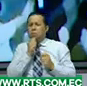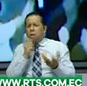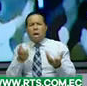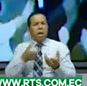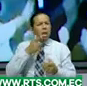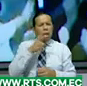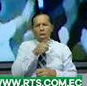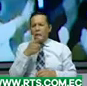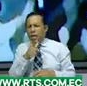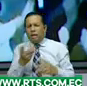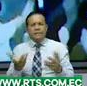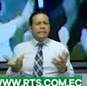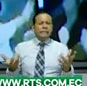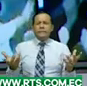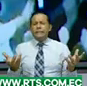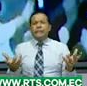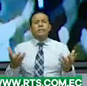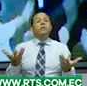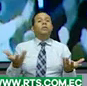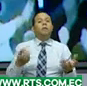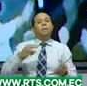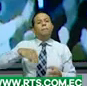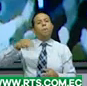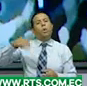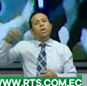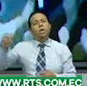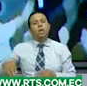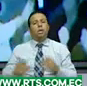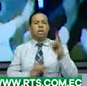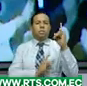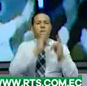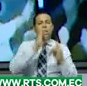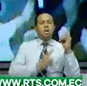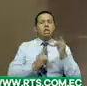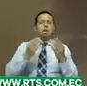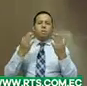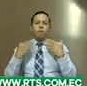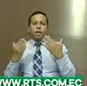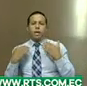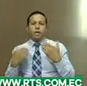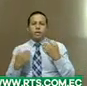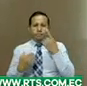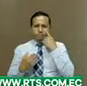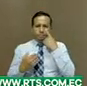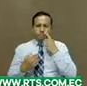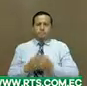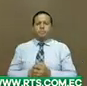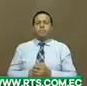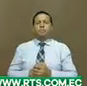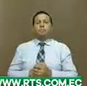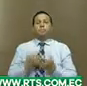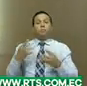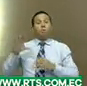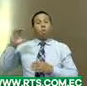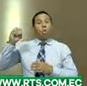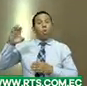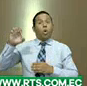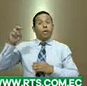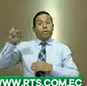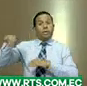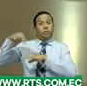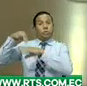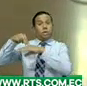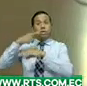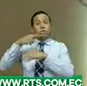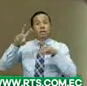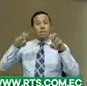mayoritariamente en Montañita, Salinas y Guayaquil. Escuchemos. La evaluación del COE Nacional sobre el feriado de carnaval